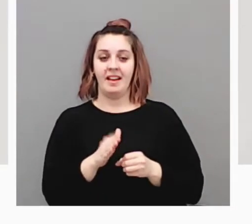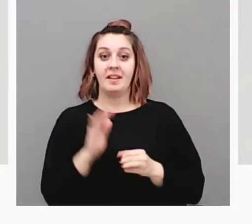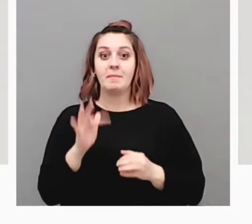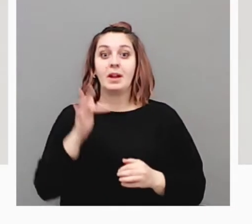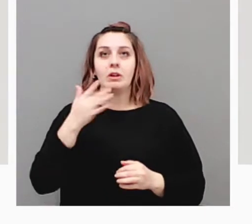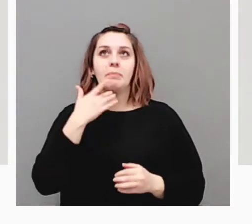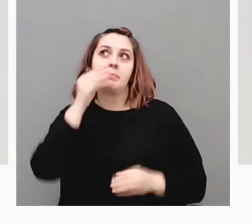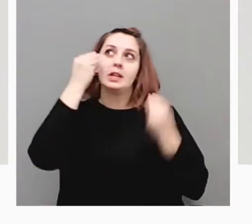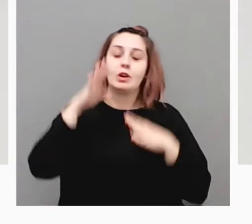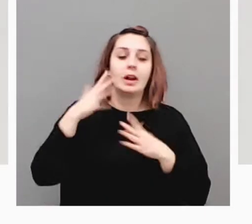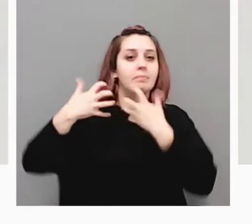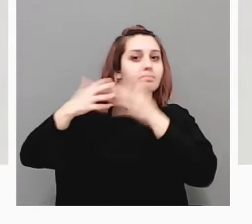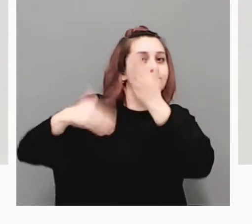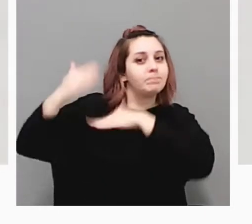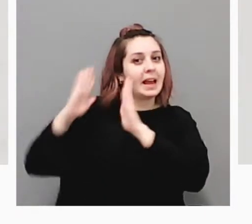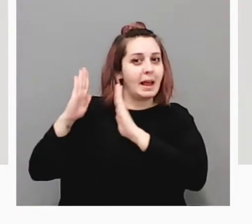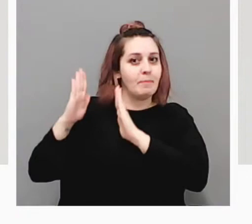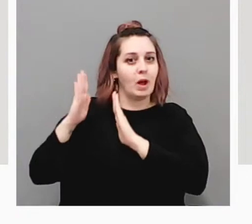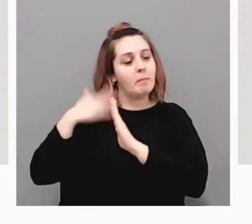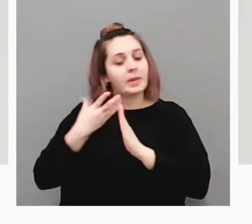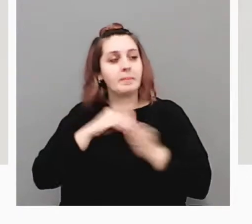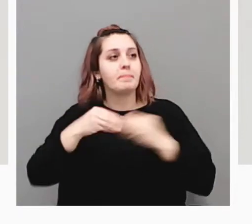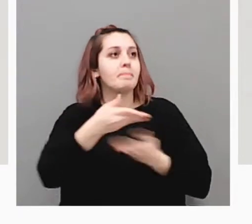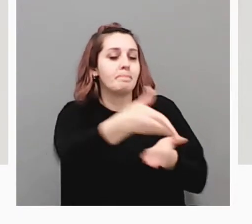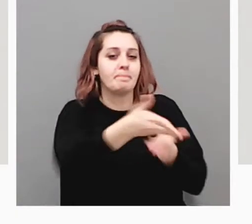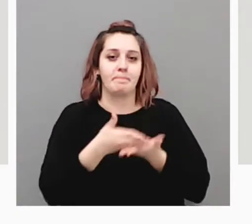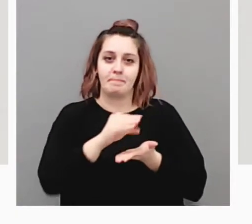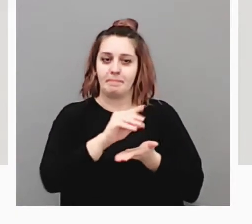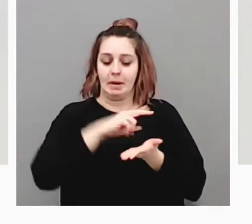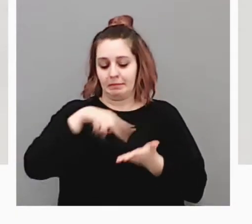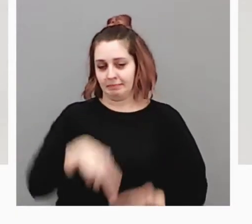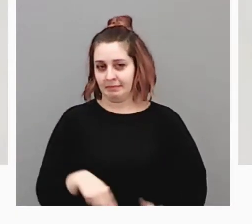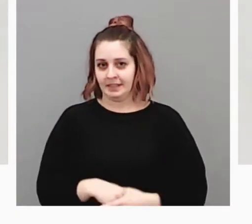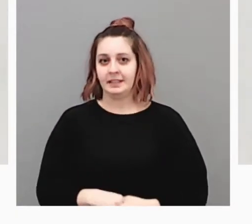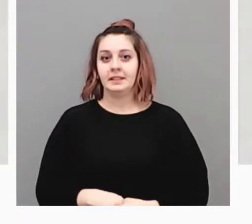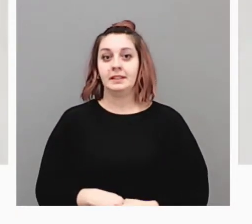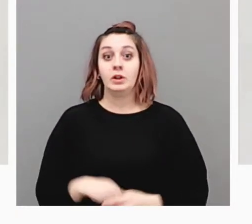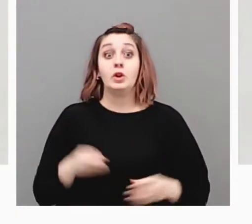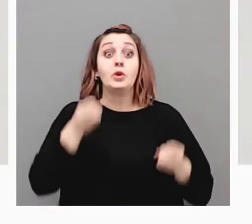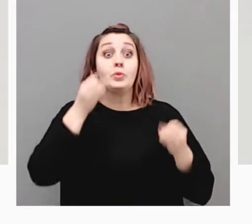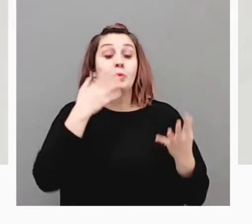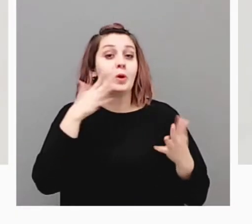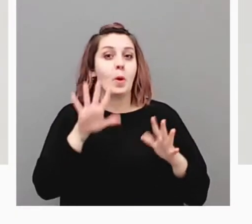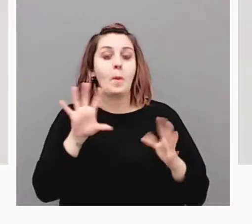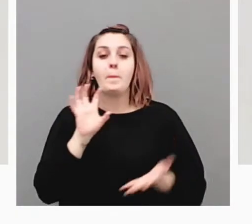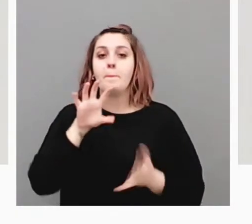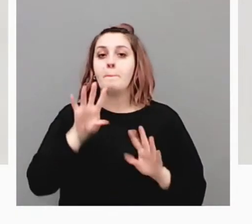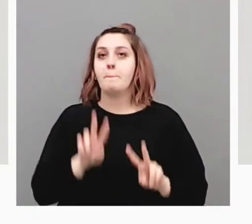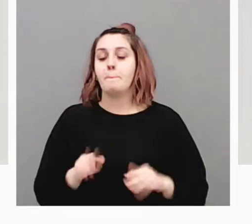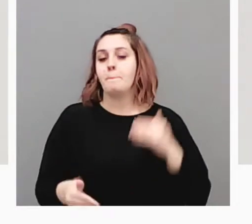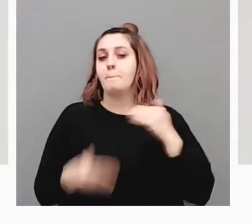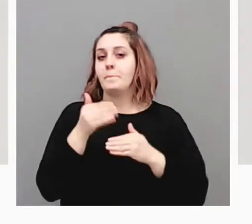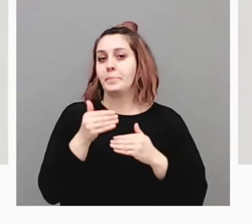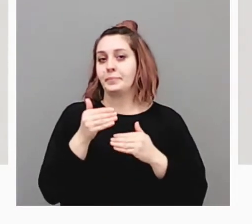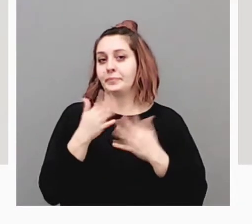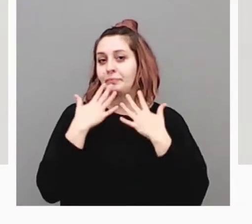historia industrial de este lugar. Bueno, ¿y qué decir de la Tate Modern Gallery? Una central de producción eléctrica